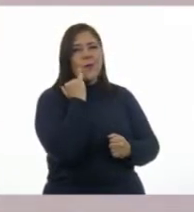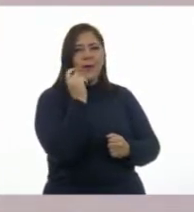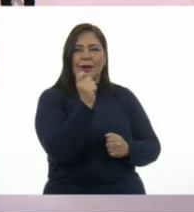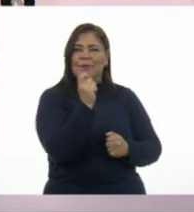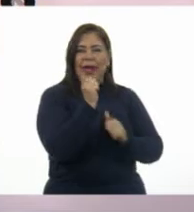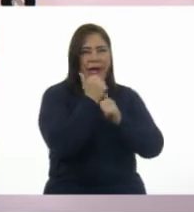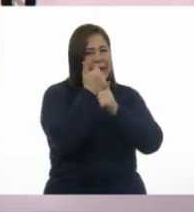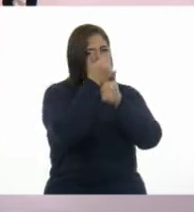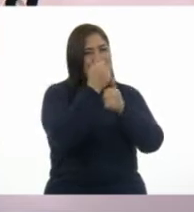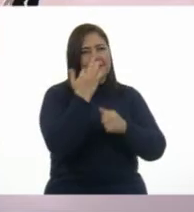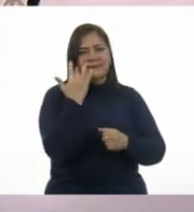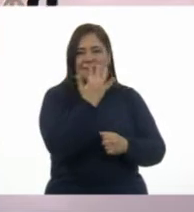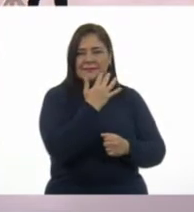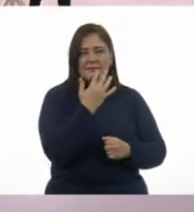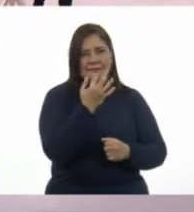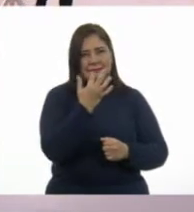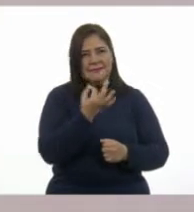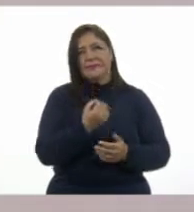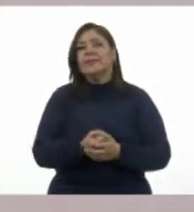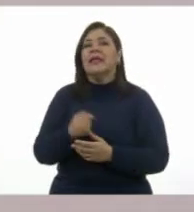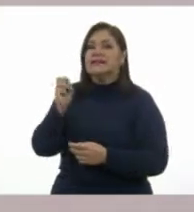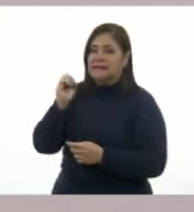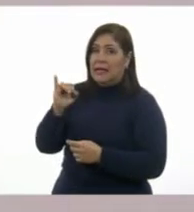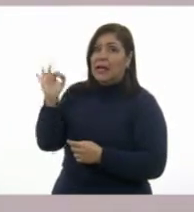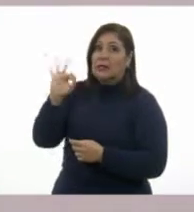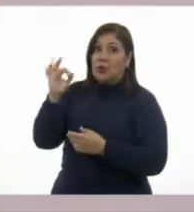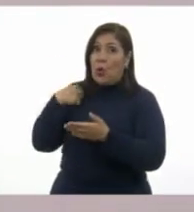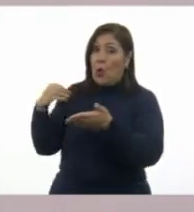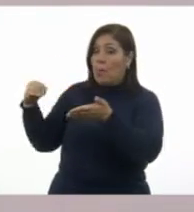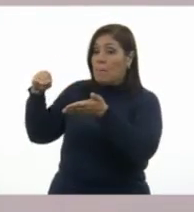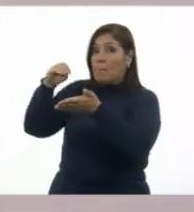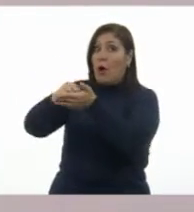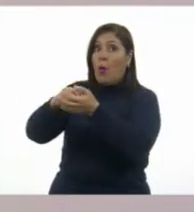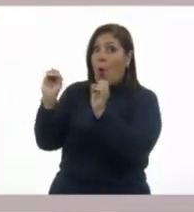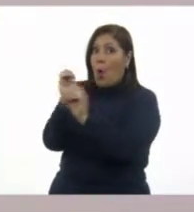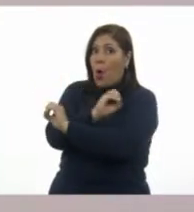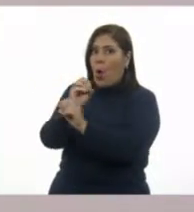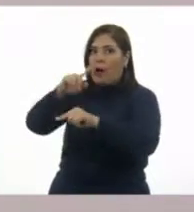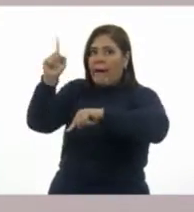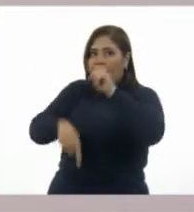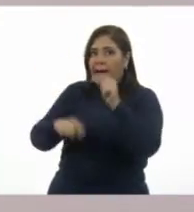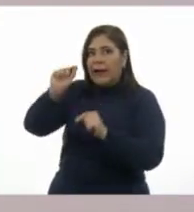dulce. ¿Y si yo no pongo esta glotal?